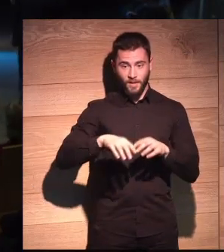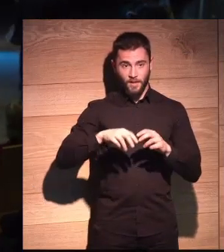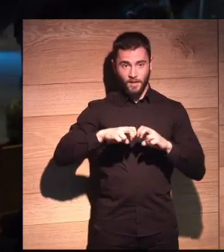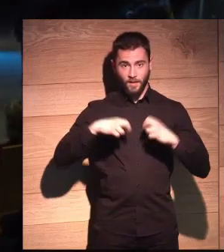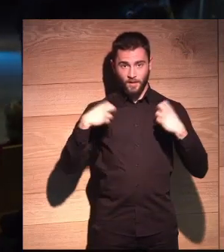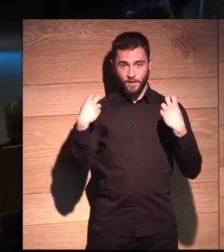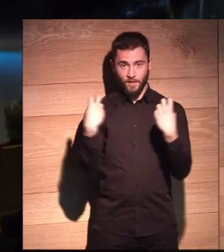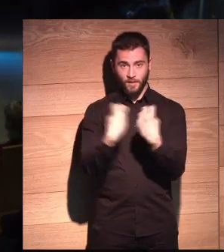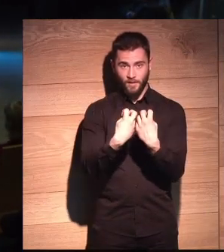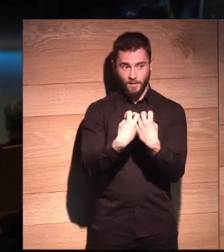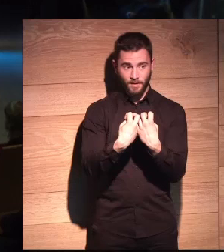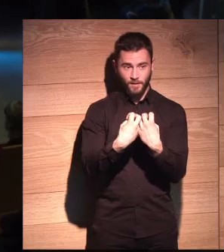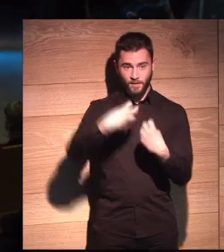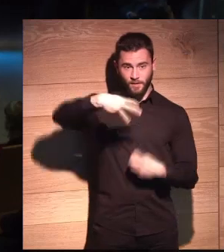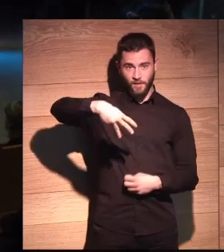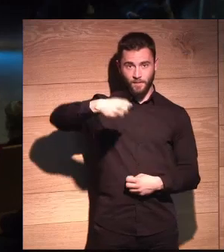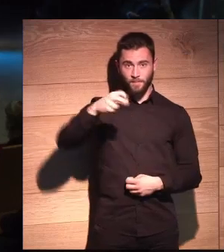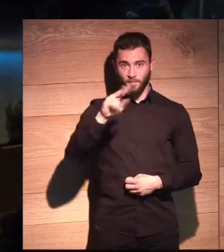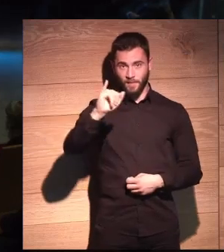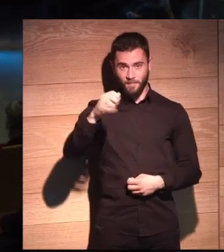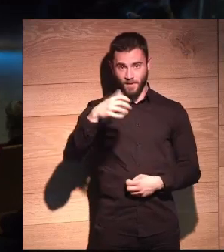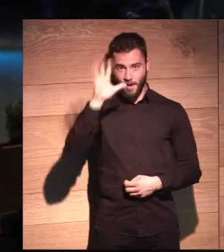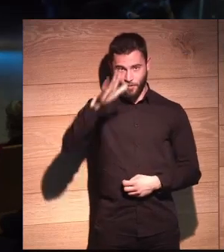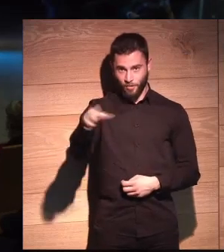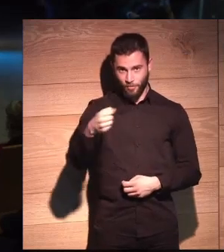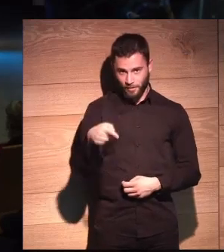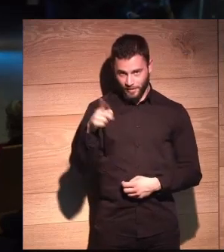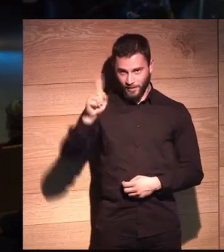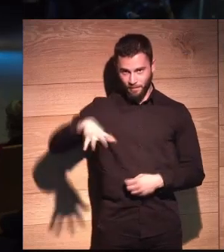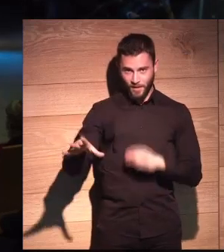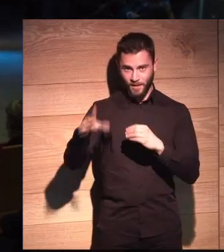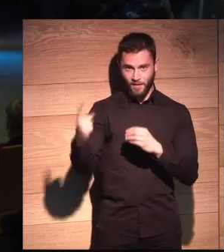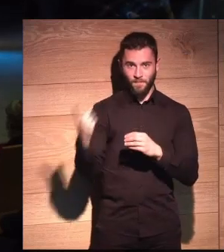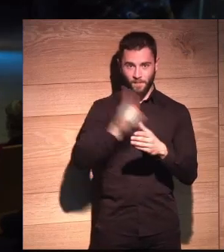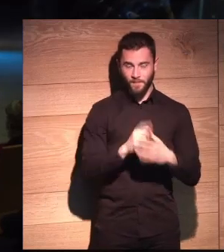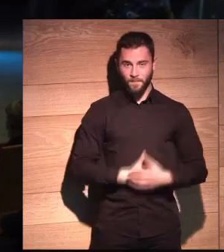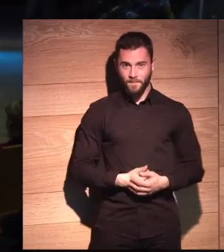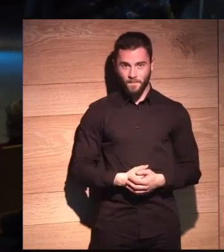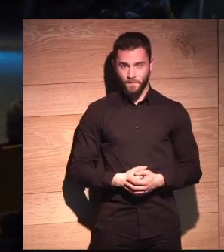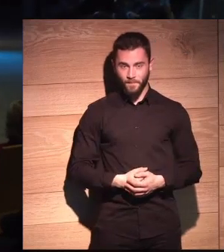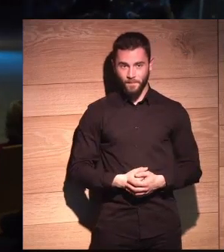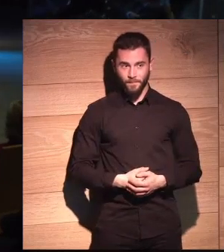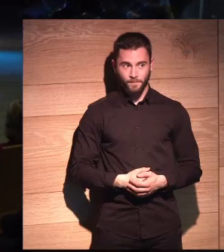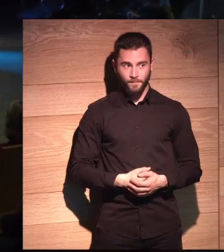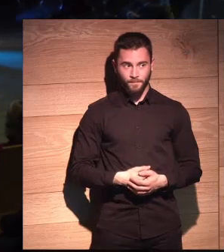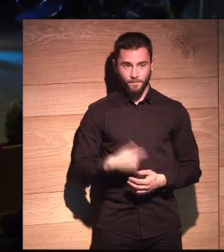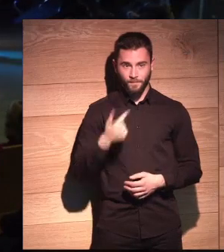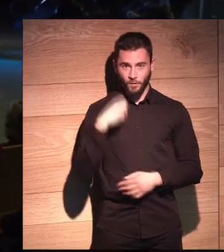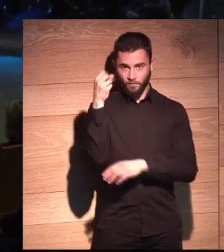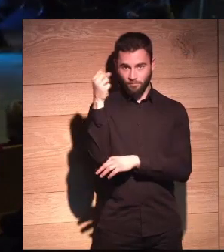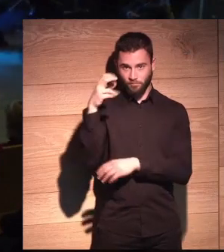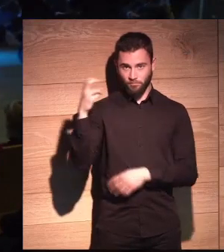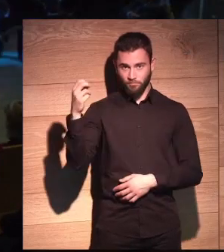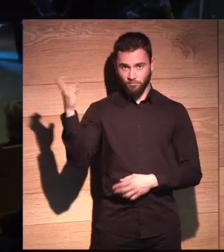incluyendo Mavi, que va a recoger ahí su agua. Yo, mientras vienen los demás ponentes,